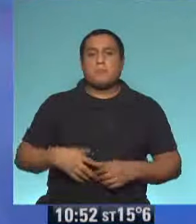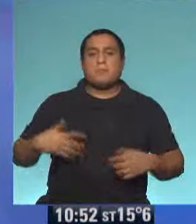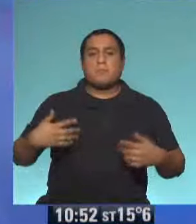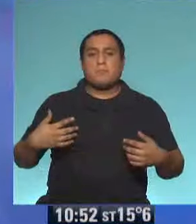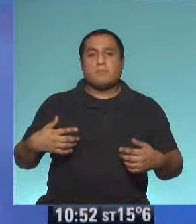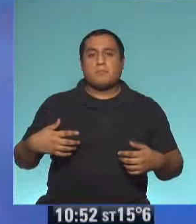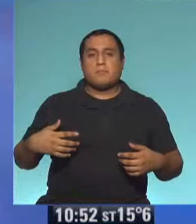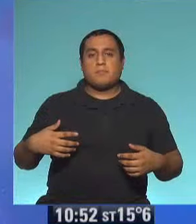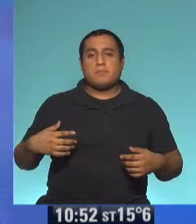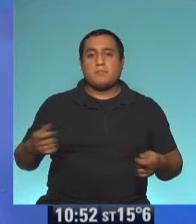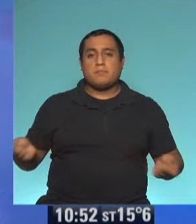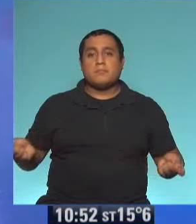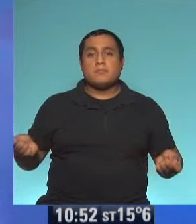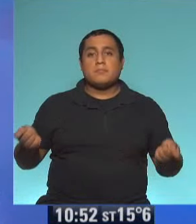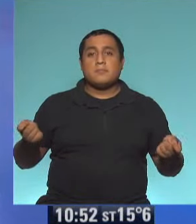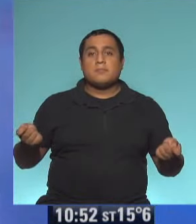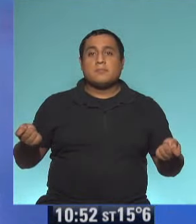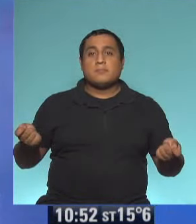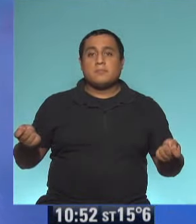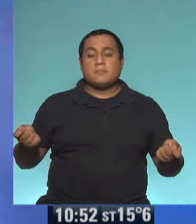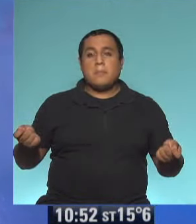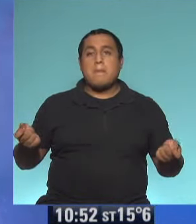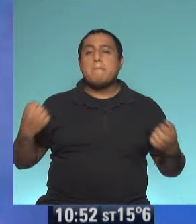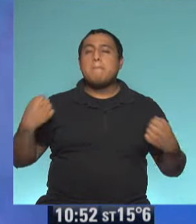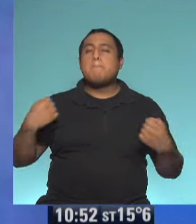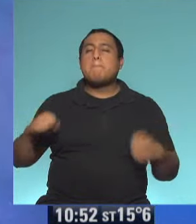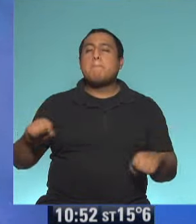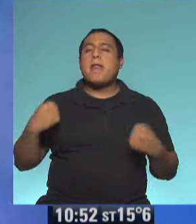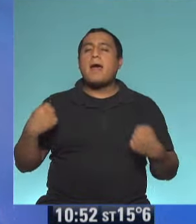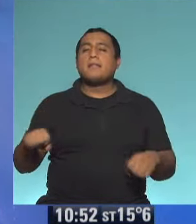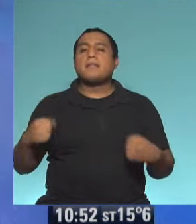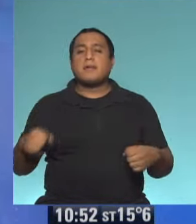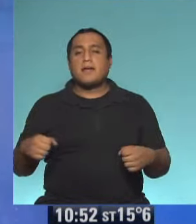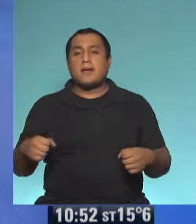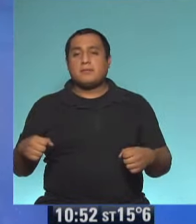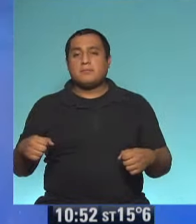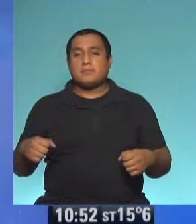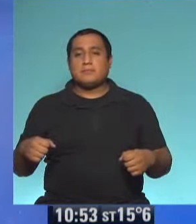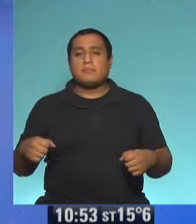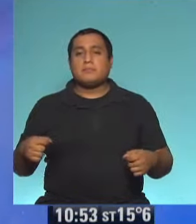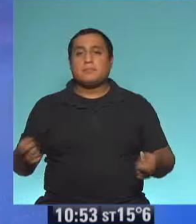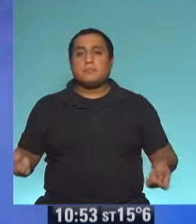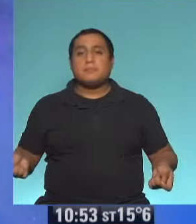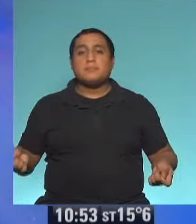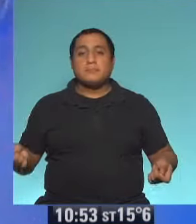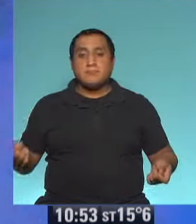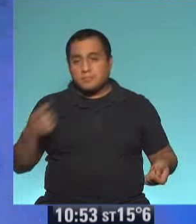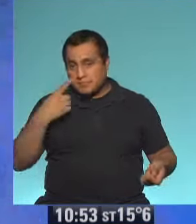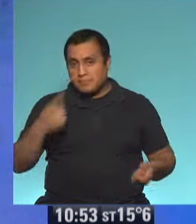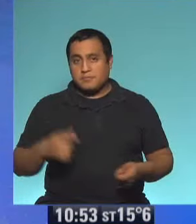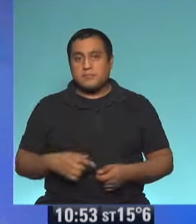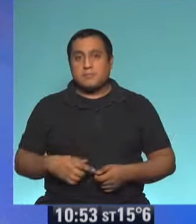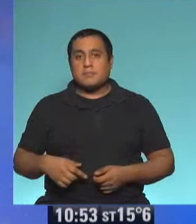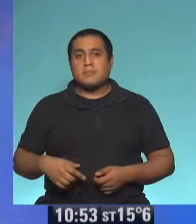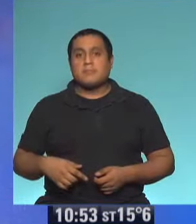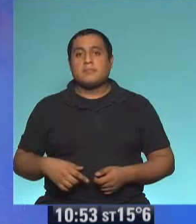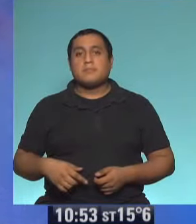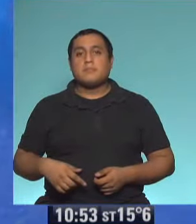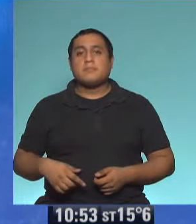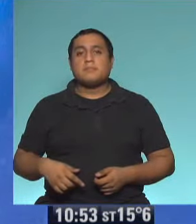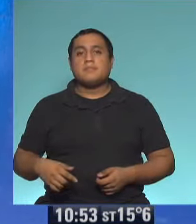así que vos te vas dando vueltas ahí. Bien. Vamos a practicar un poquito, saltar con dos pies, ahí en casa. Ahí. Uy. Yo lo salí, les